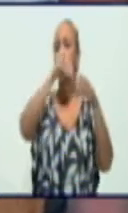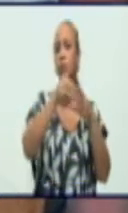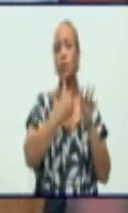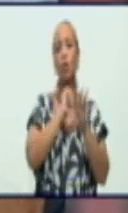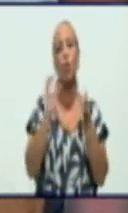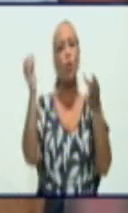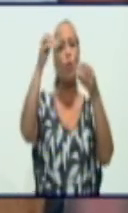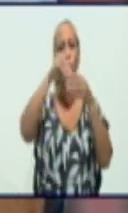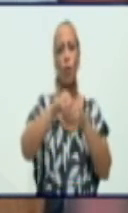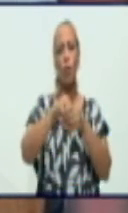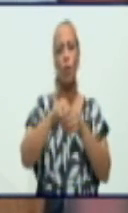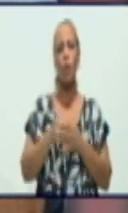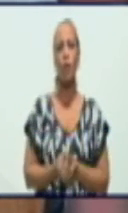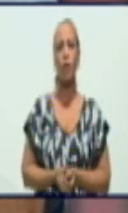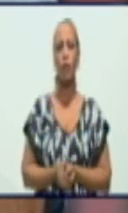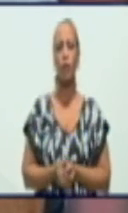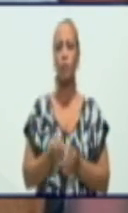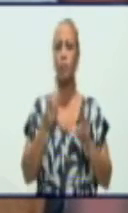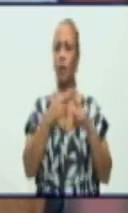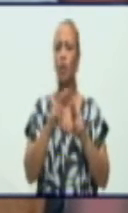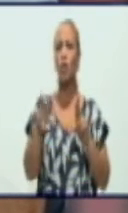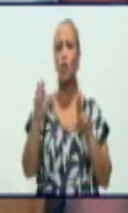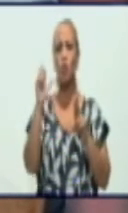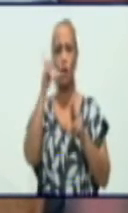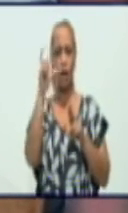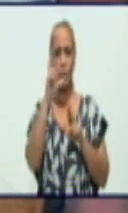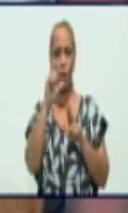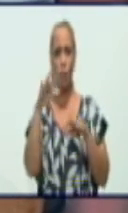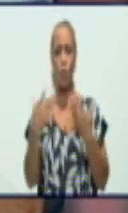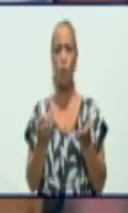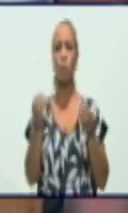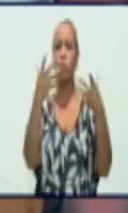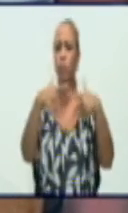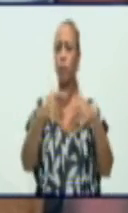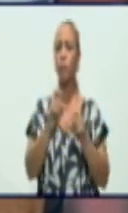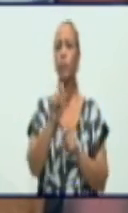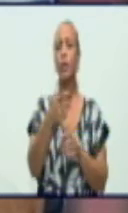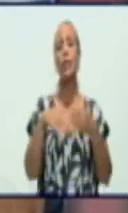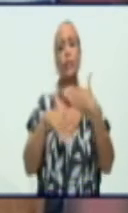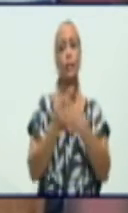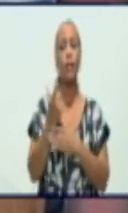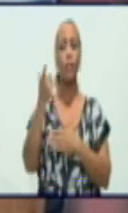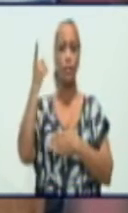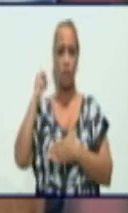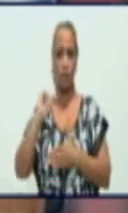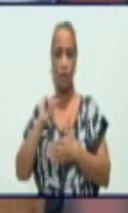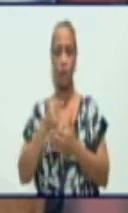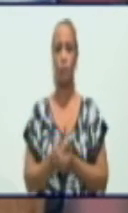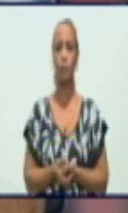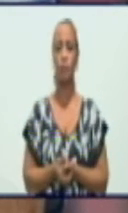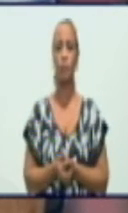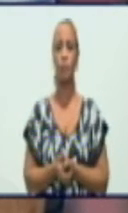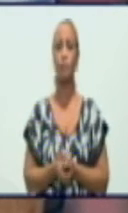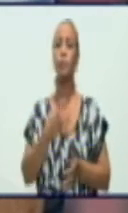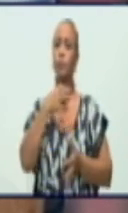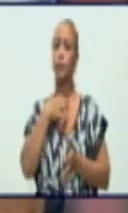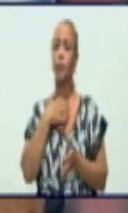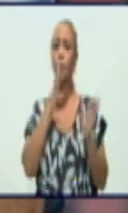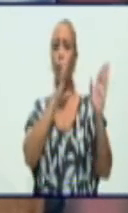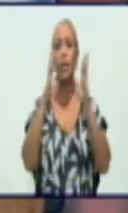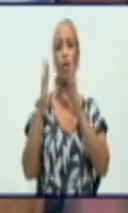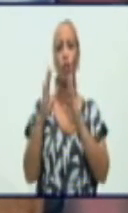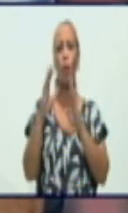se logró incorporar Felton 2, Nuevita, lo que nos permitió en el día de ayer llegar al periodo